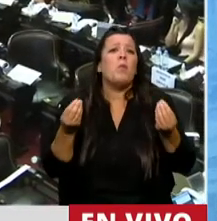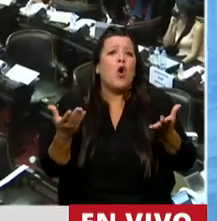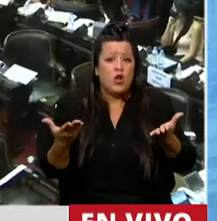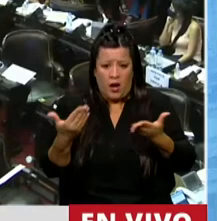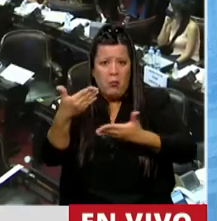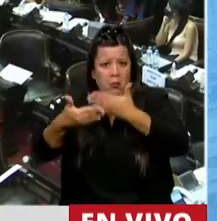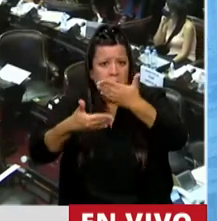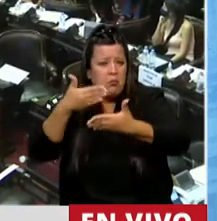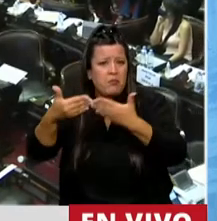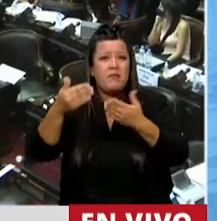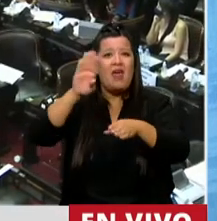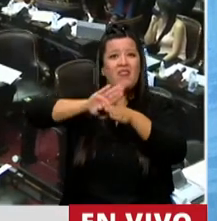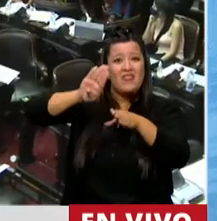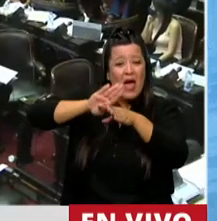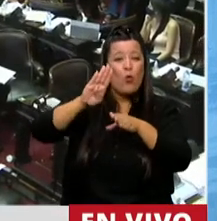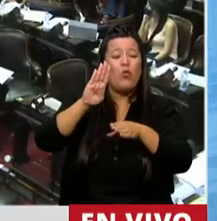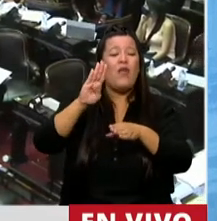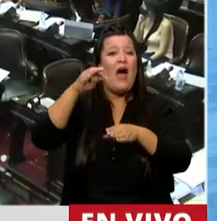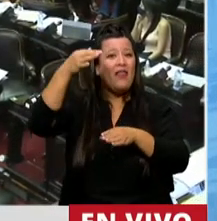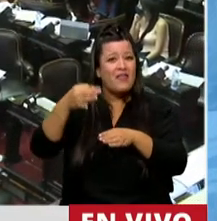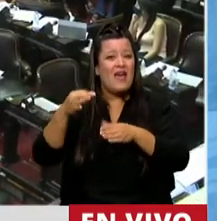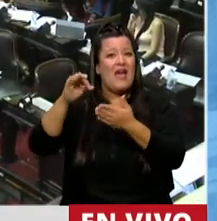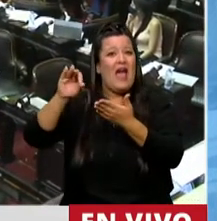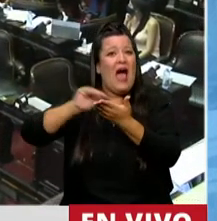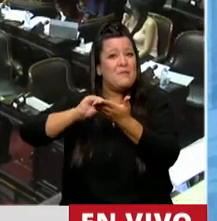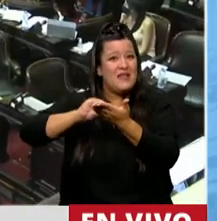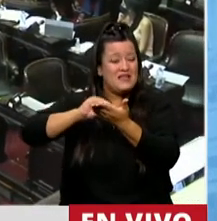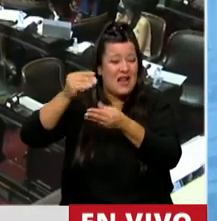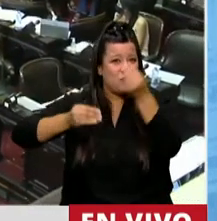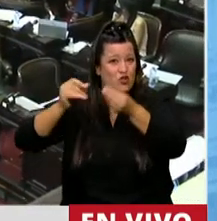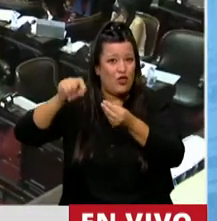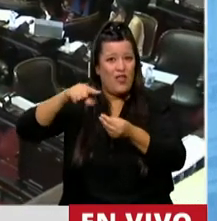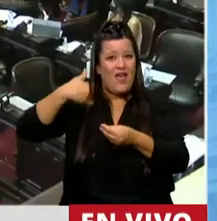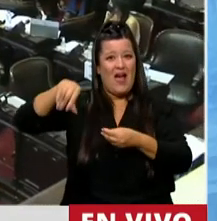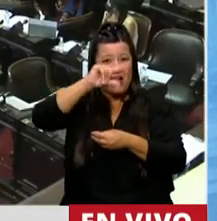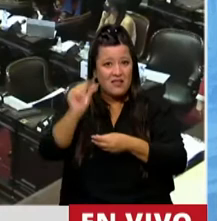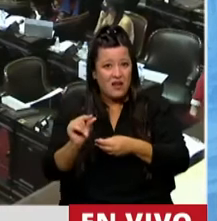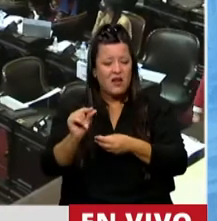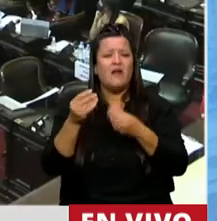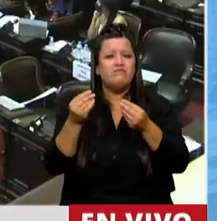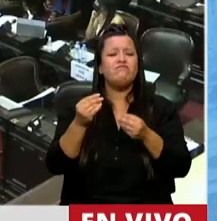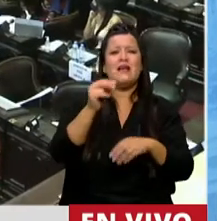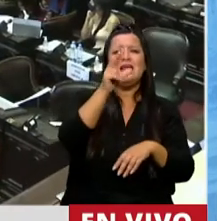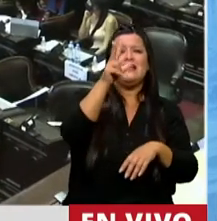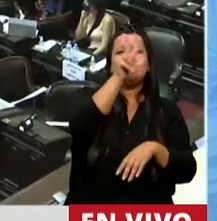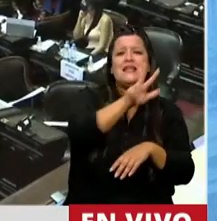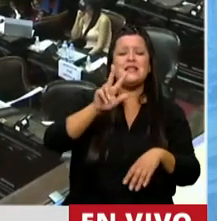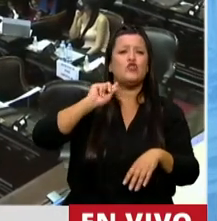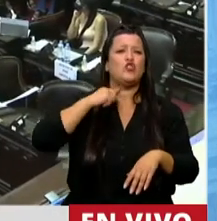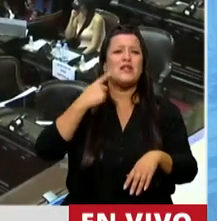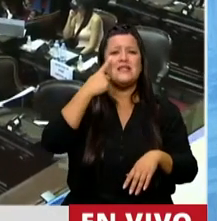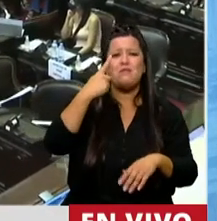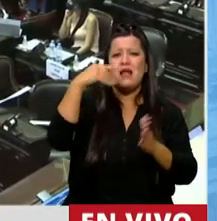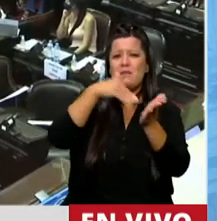evolución de la deuda bruta de la Administración Central Argentina pasando de 313 mil millones